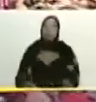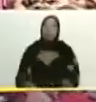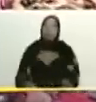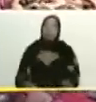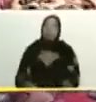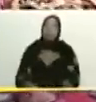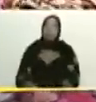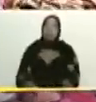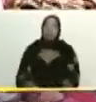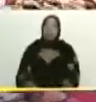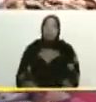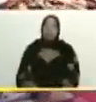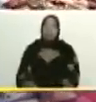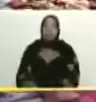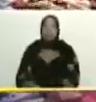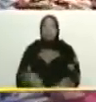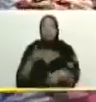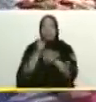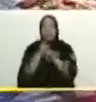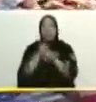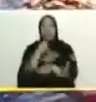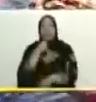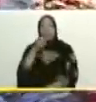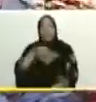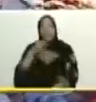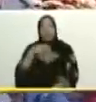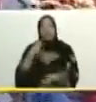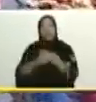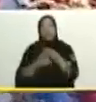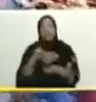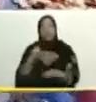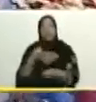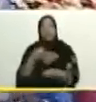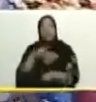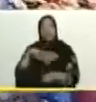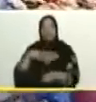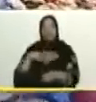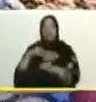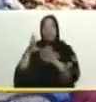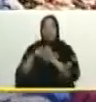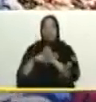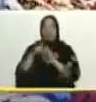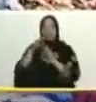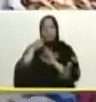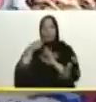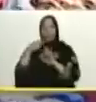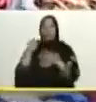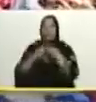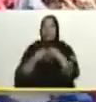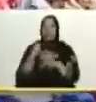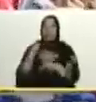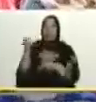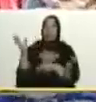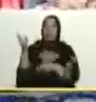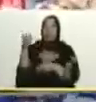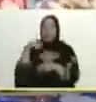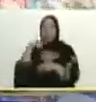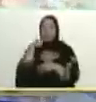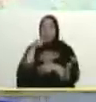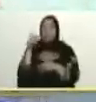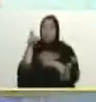llamo al combate por la verdad, a desenmascarar a estos corruptos, a desenmascarar a estos bandidos,